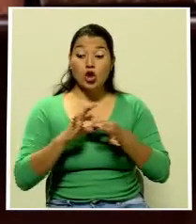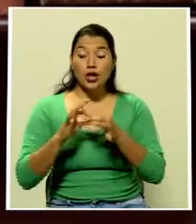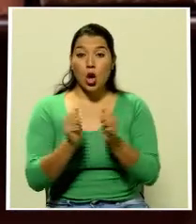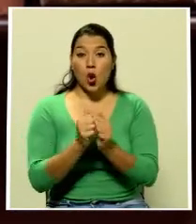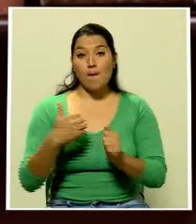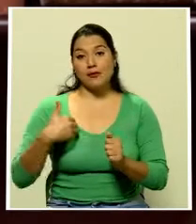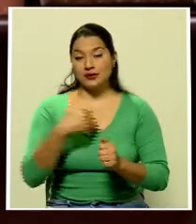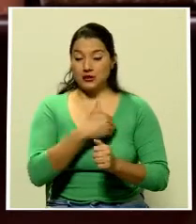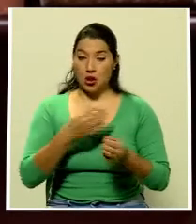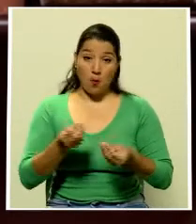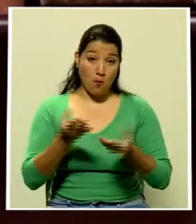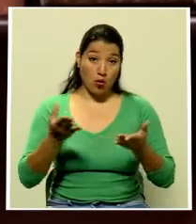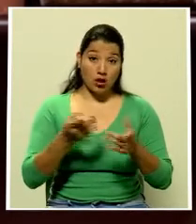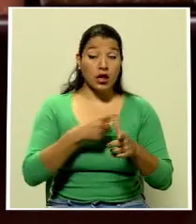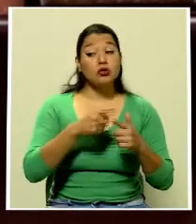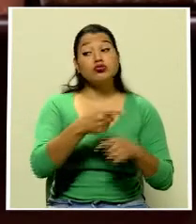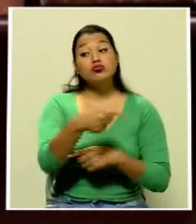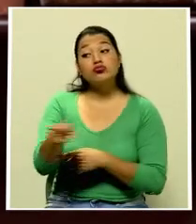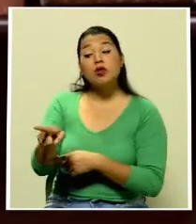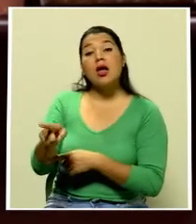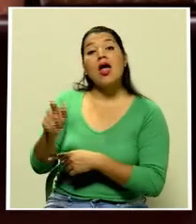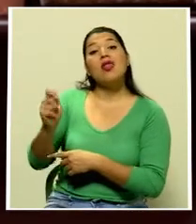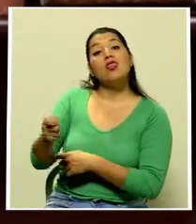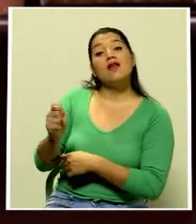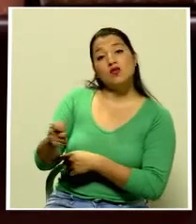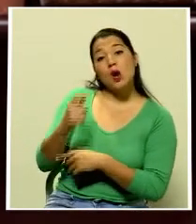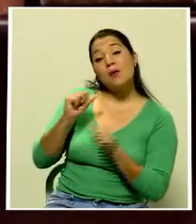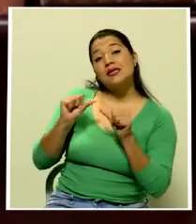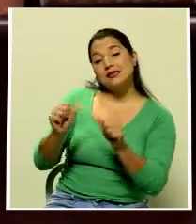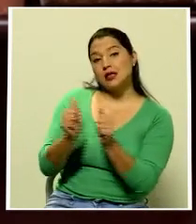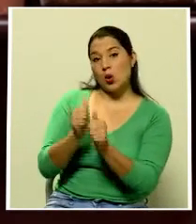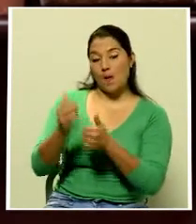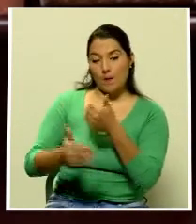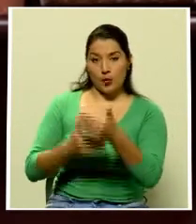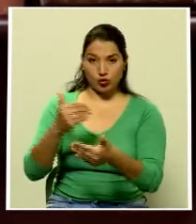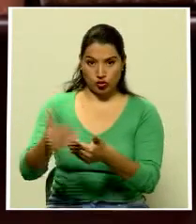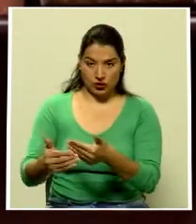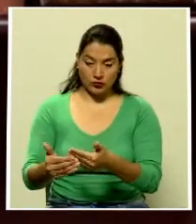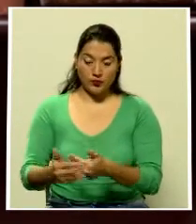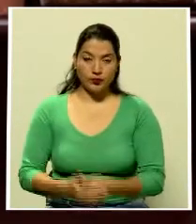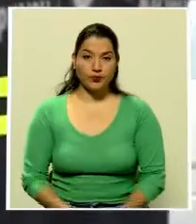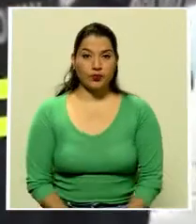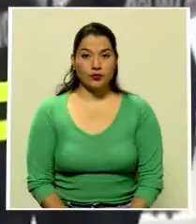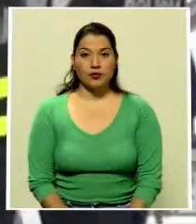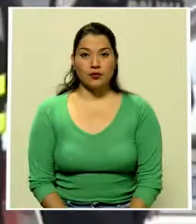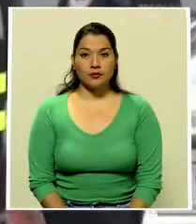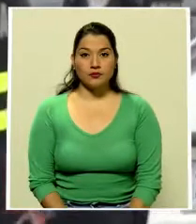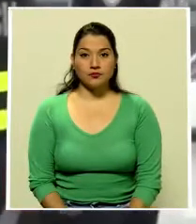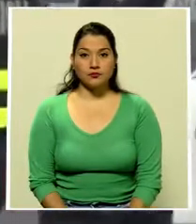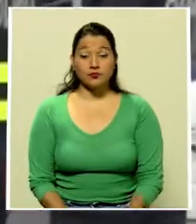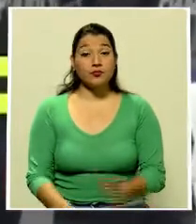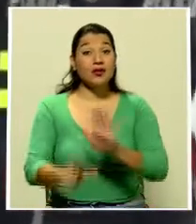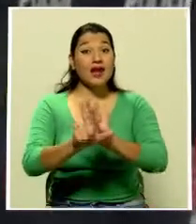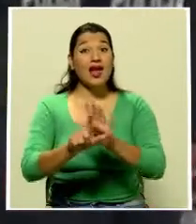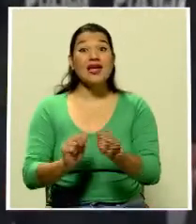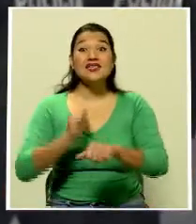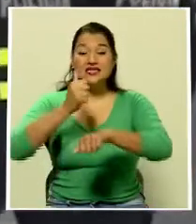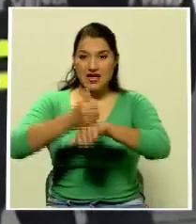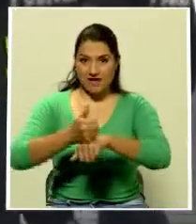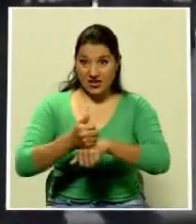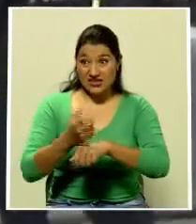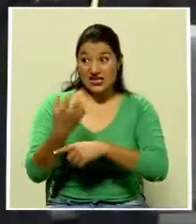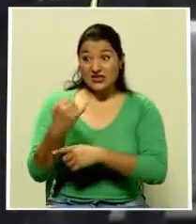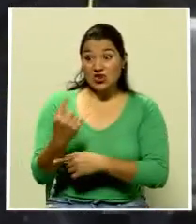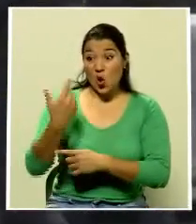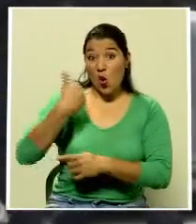es pasado a tribunales de flagrancia para dar el seguimiento correspondiente de forma penal. La ley establece que el